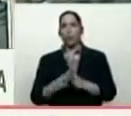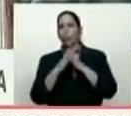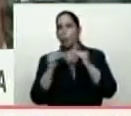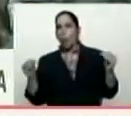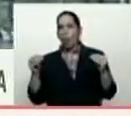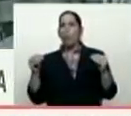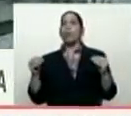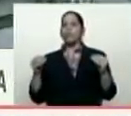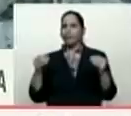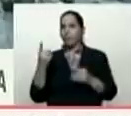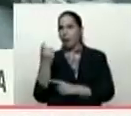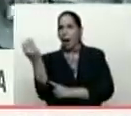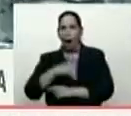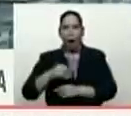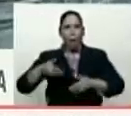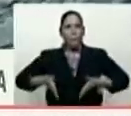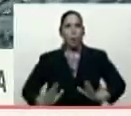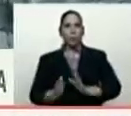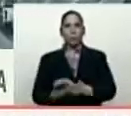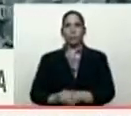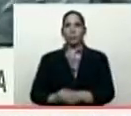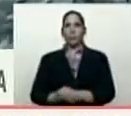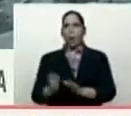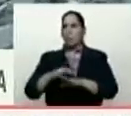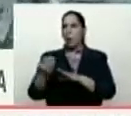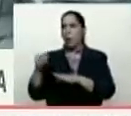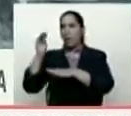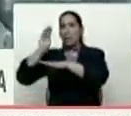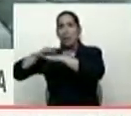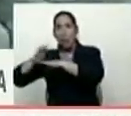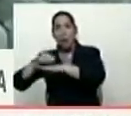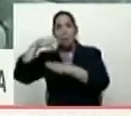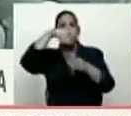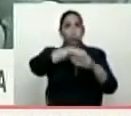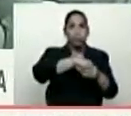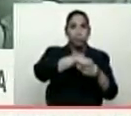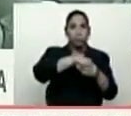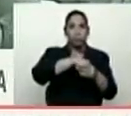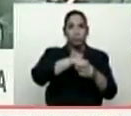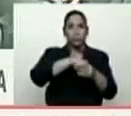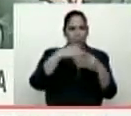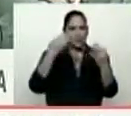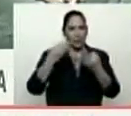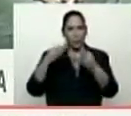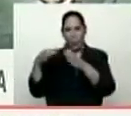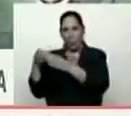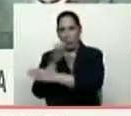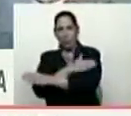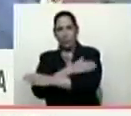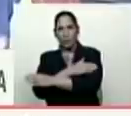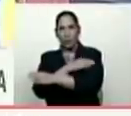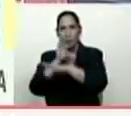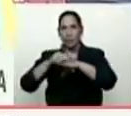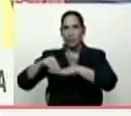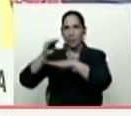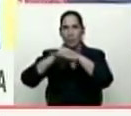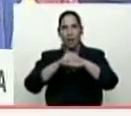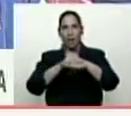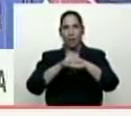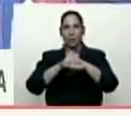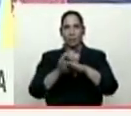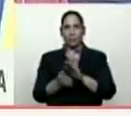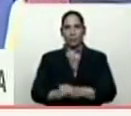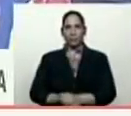venir. Ah, porque ellos van a llamar a la invasión. Estoy seguro que ya, no importa, yo tengo mi piel, ¿cómo se